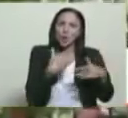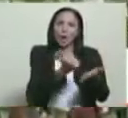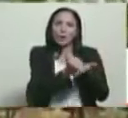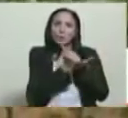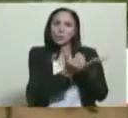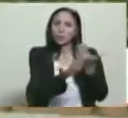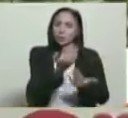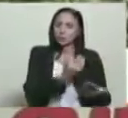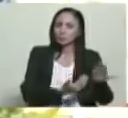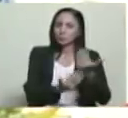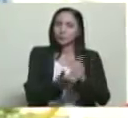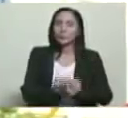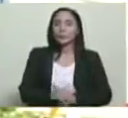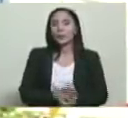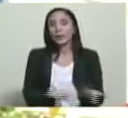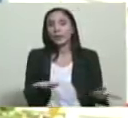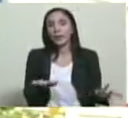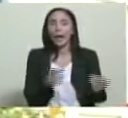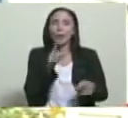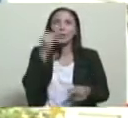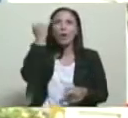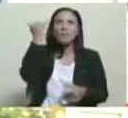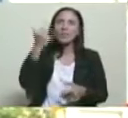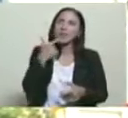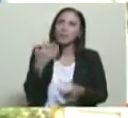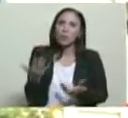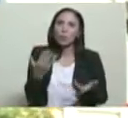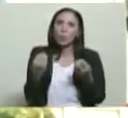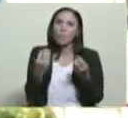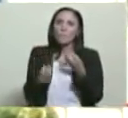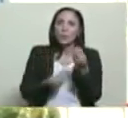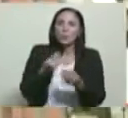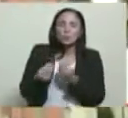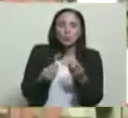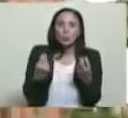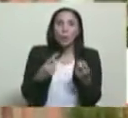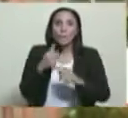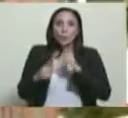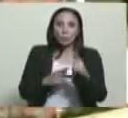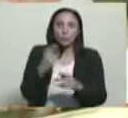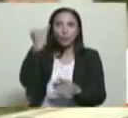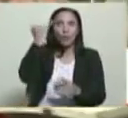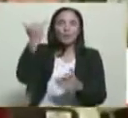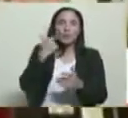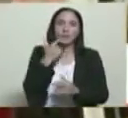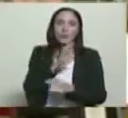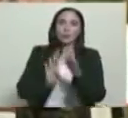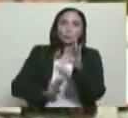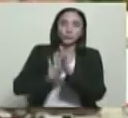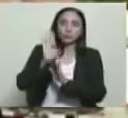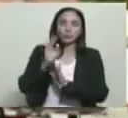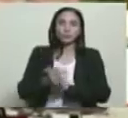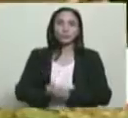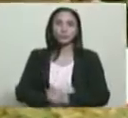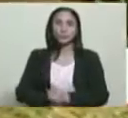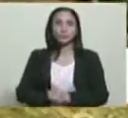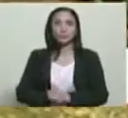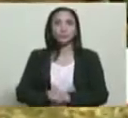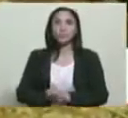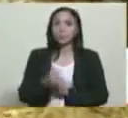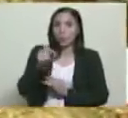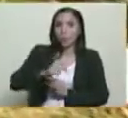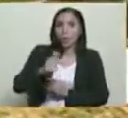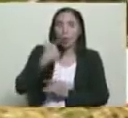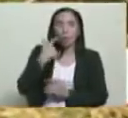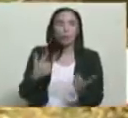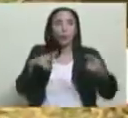productivo, jóvenes que, bueno, que tienen ideas para producir, jóvenes que quieren consolidar su emprendimiento productivo, y hoy estamos acá, presidente,